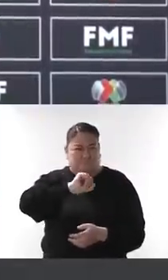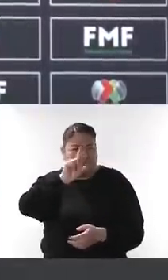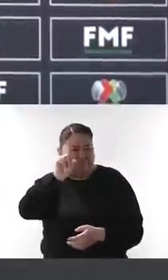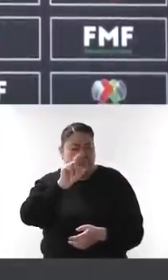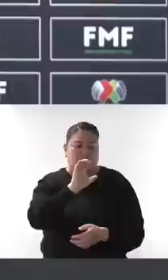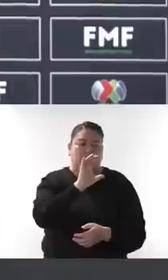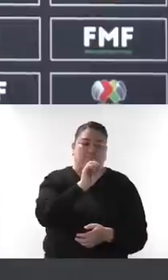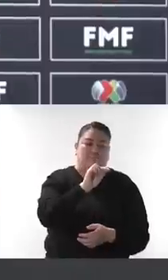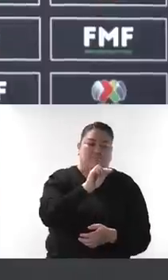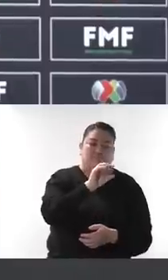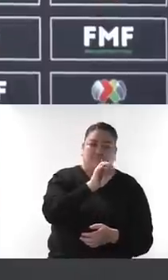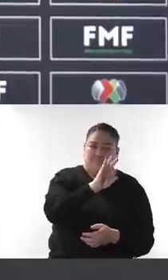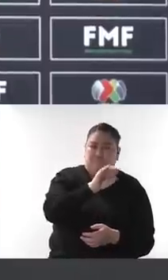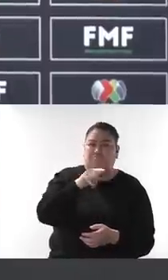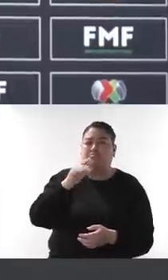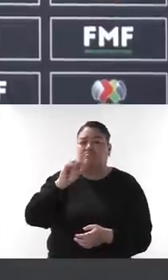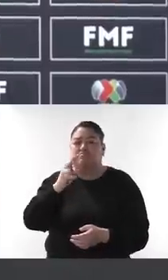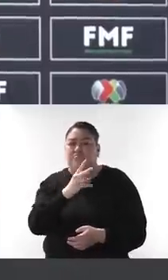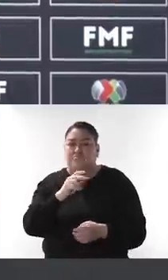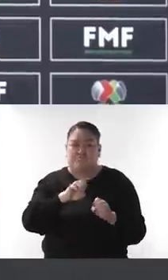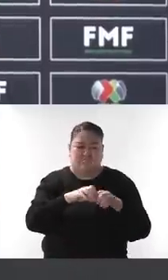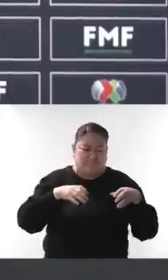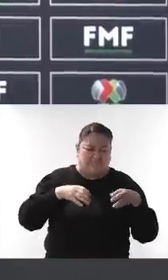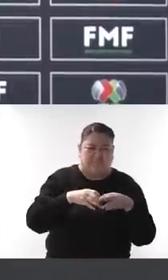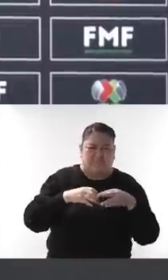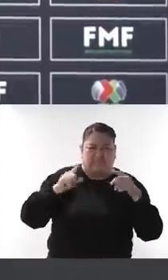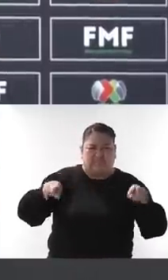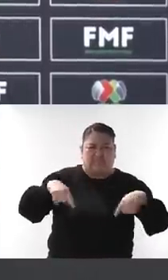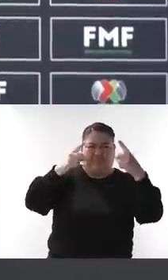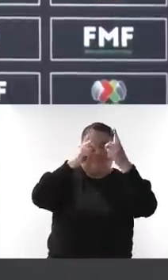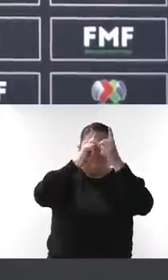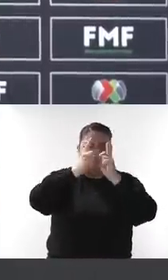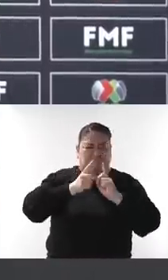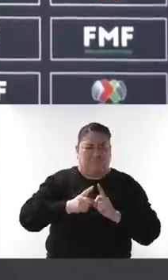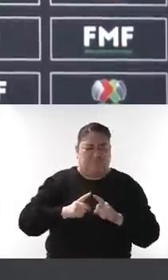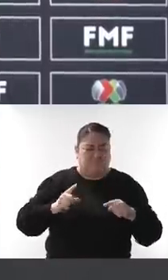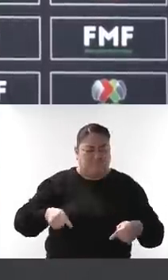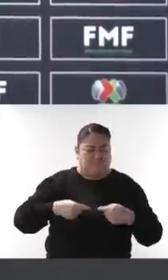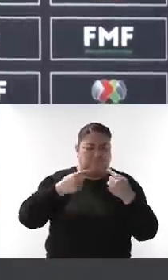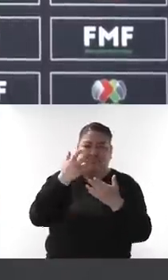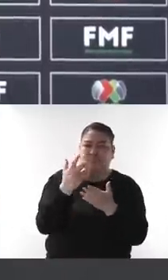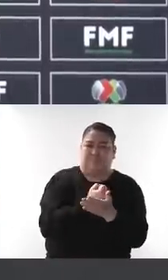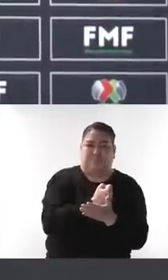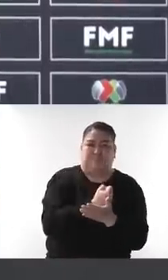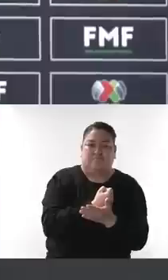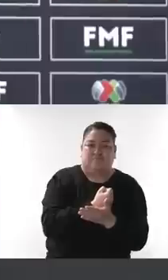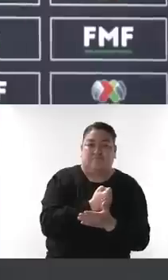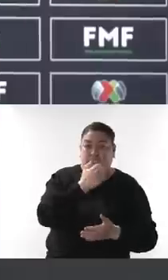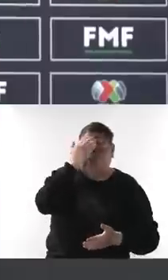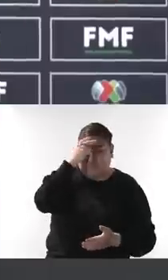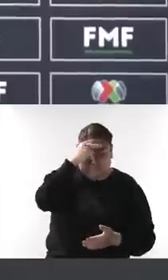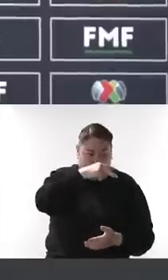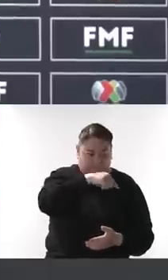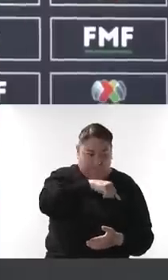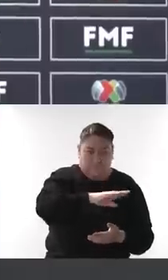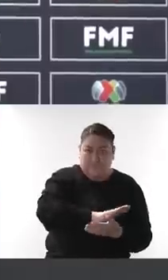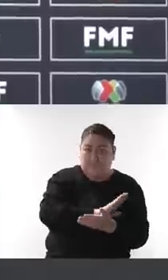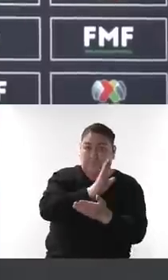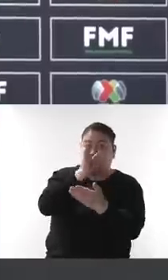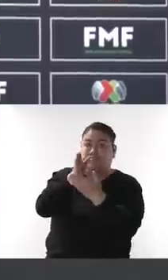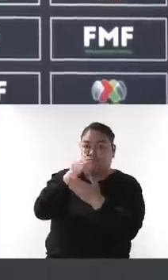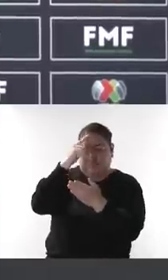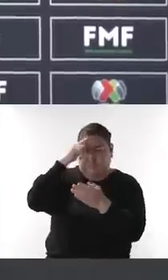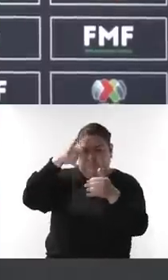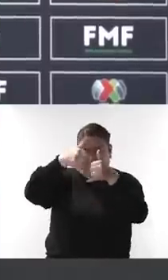CONCACAF y de CONMEBOL. La posibilidad de que exista participación de clubes mexicanos en la Copa